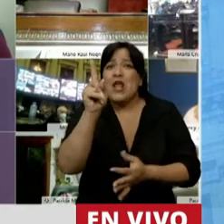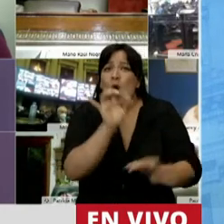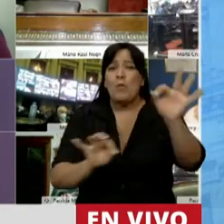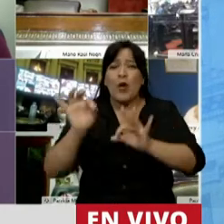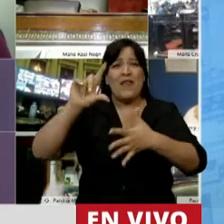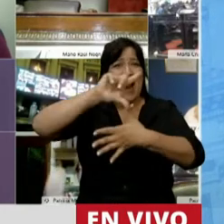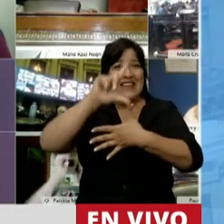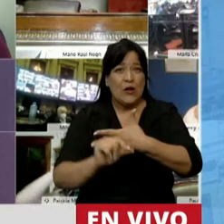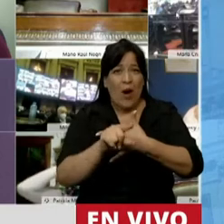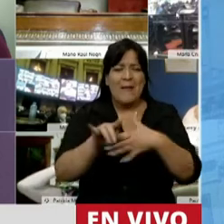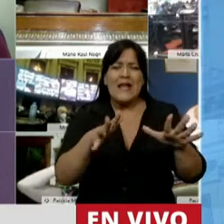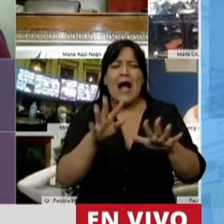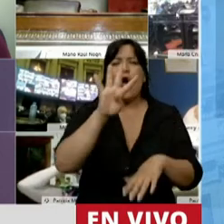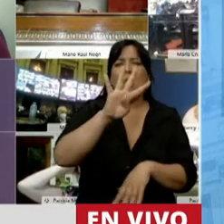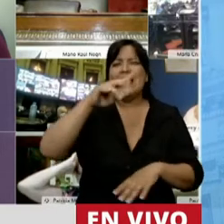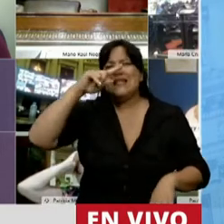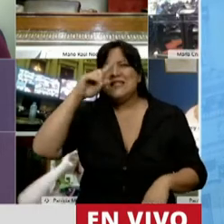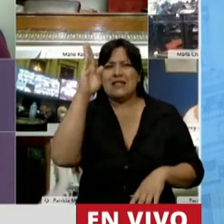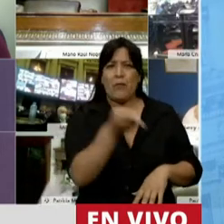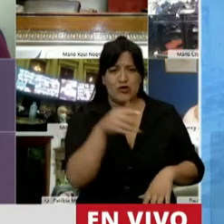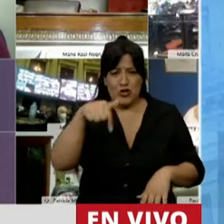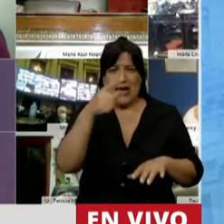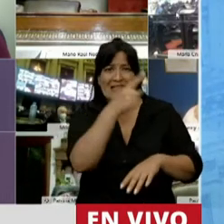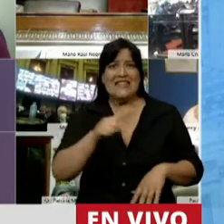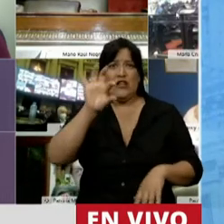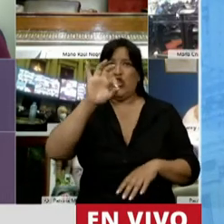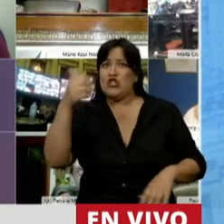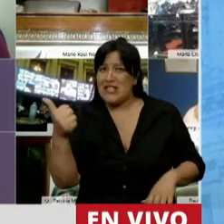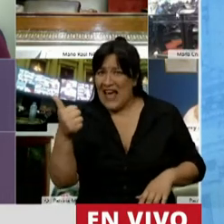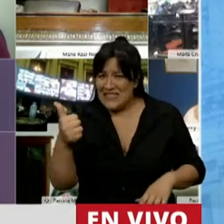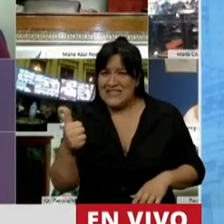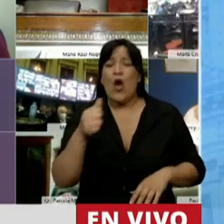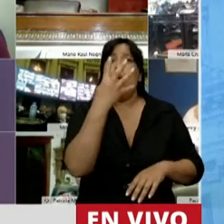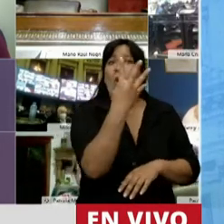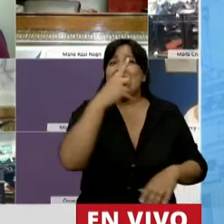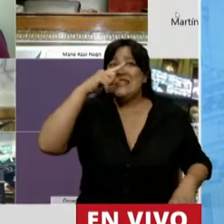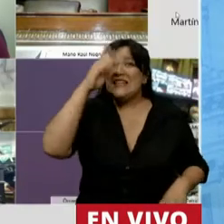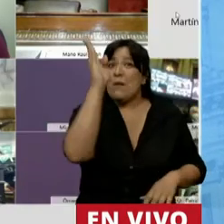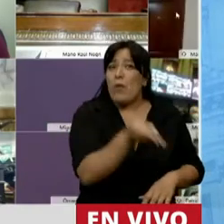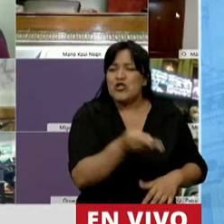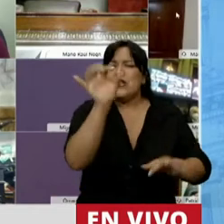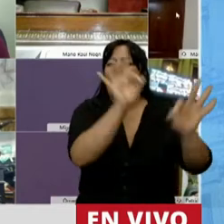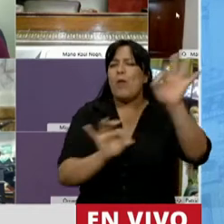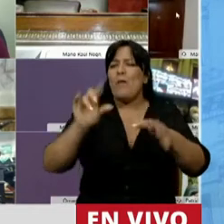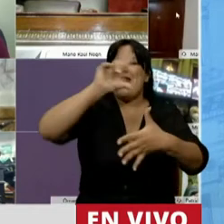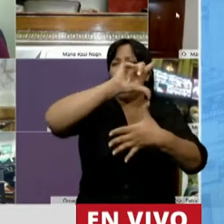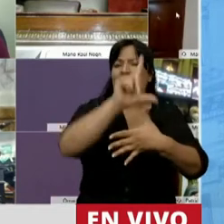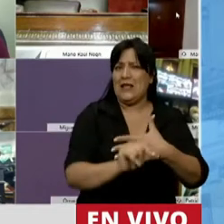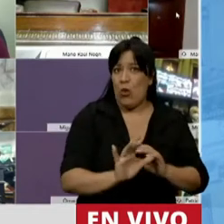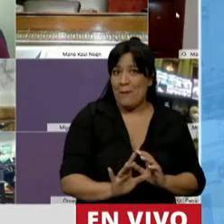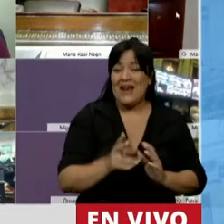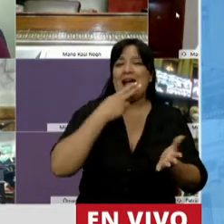países latinoamericanos es del 47%, repito, 47% promedio de